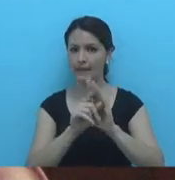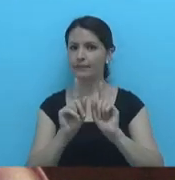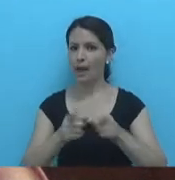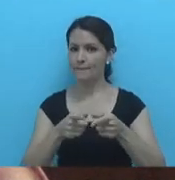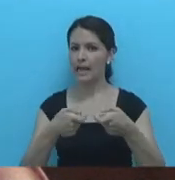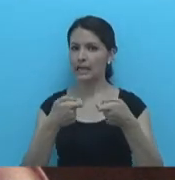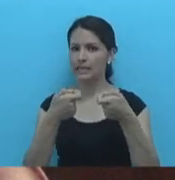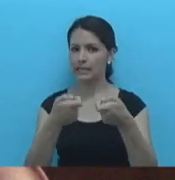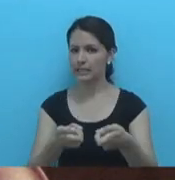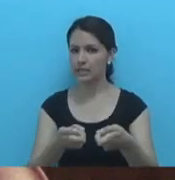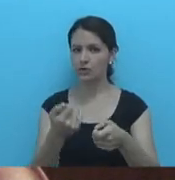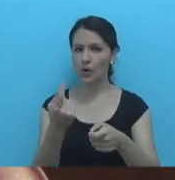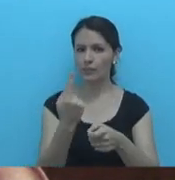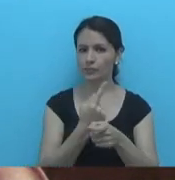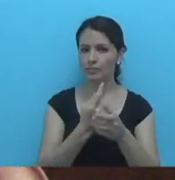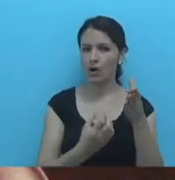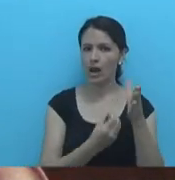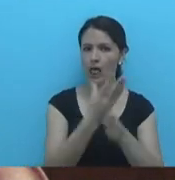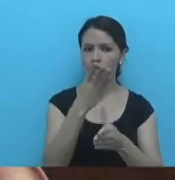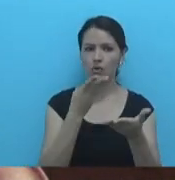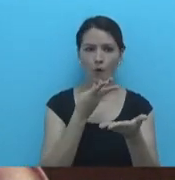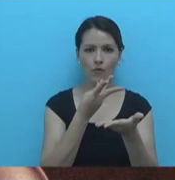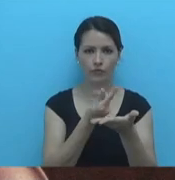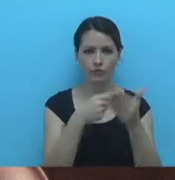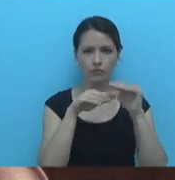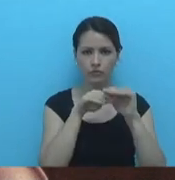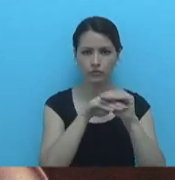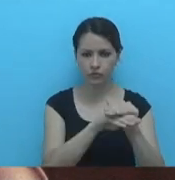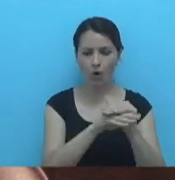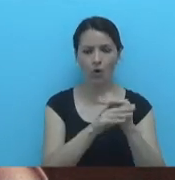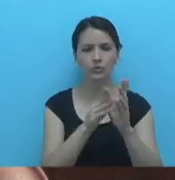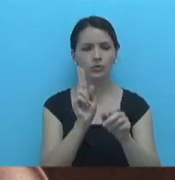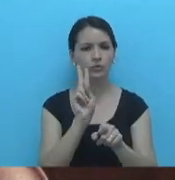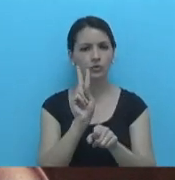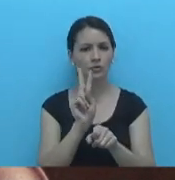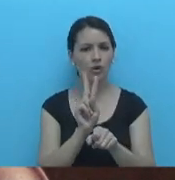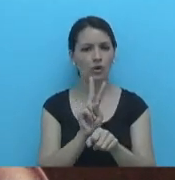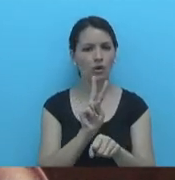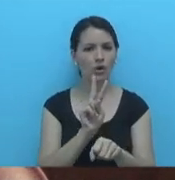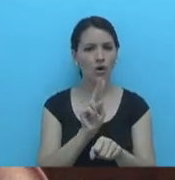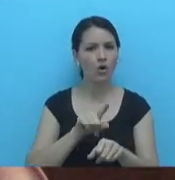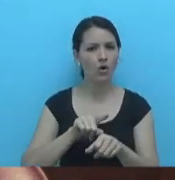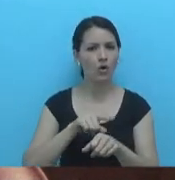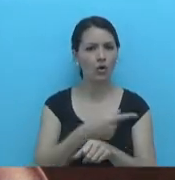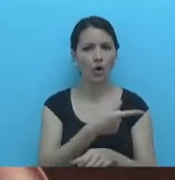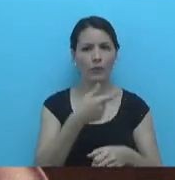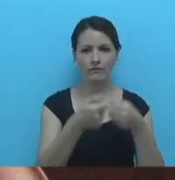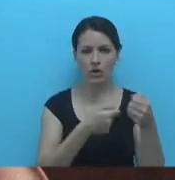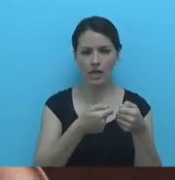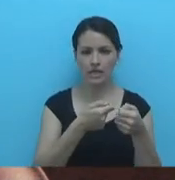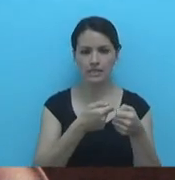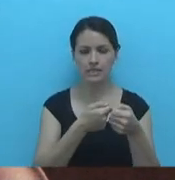uno de creación de un fondo específico para la prevención de asistencia a la violencia sexista destinado al cumplimiento de la